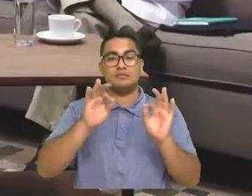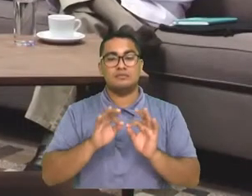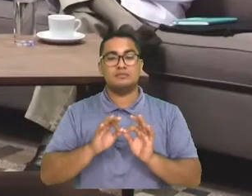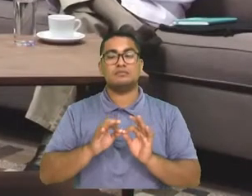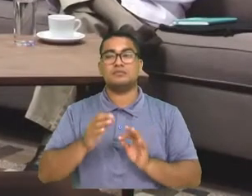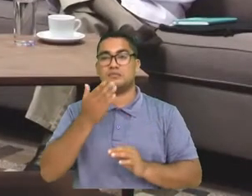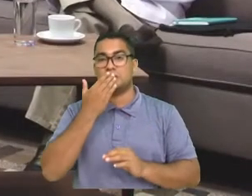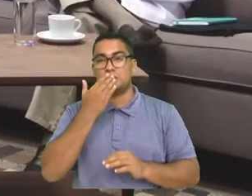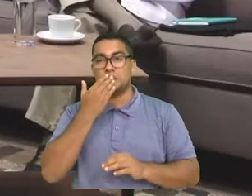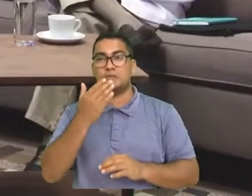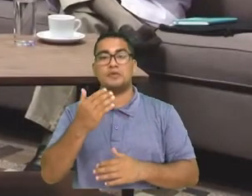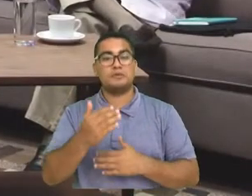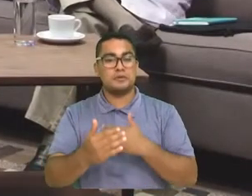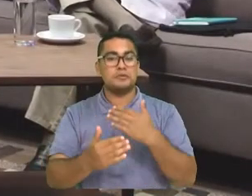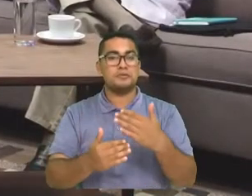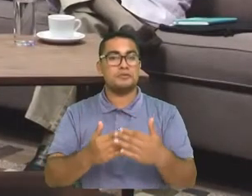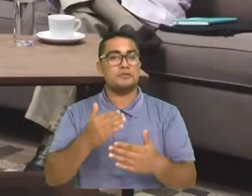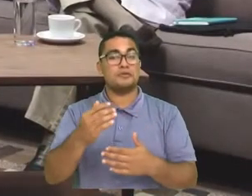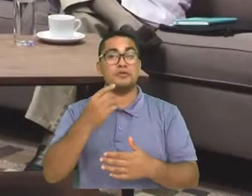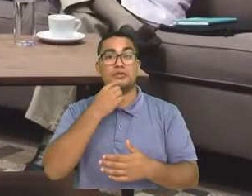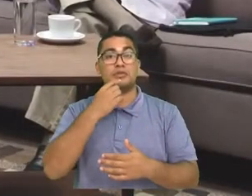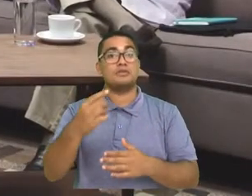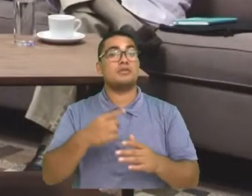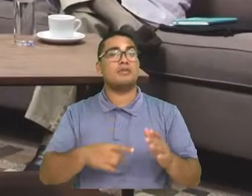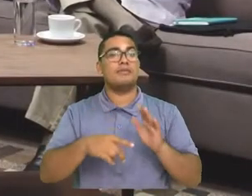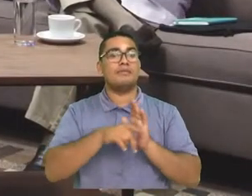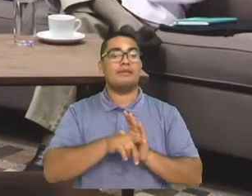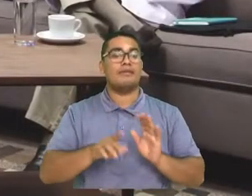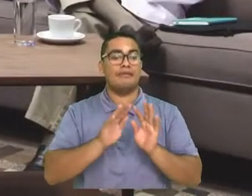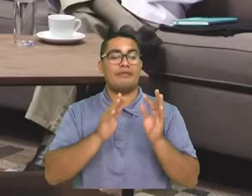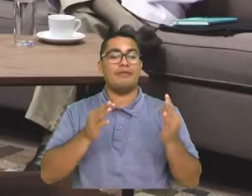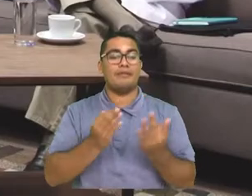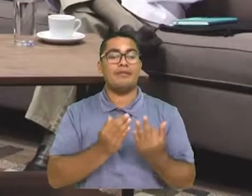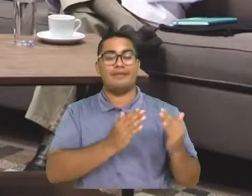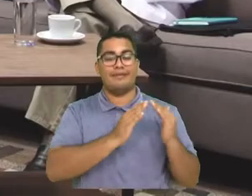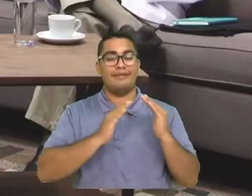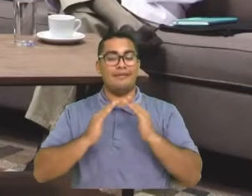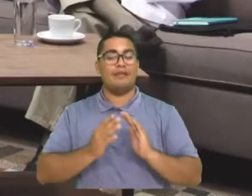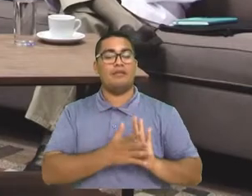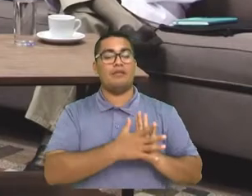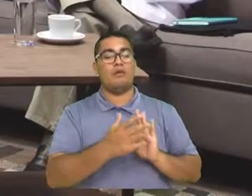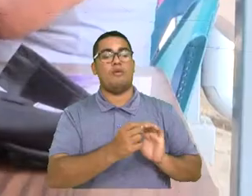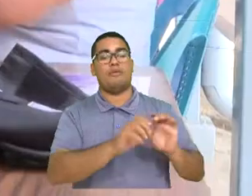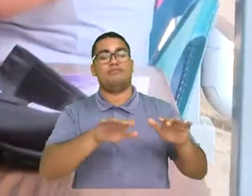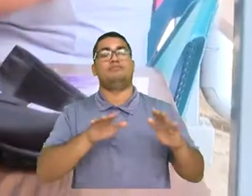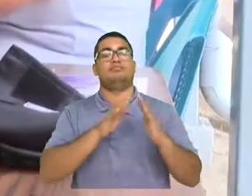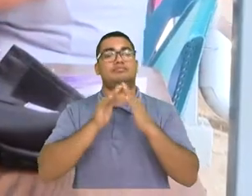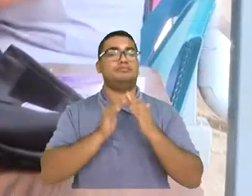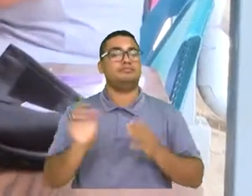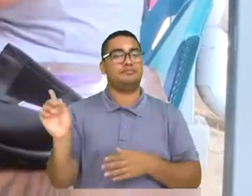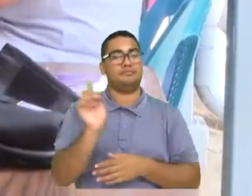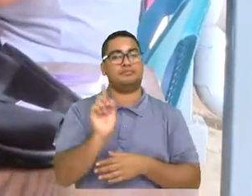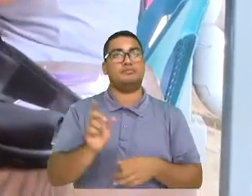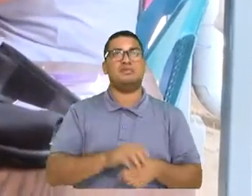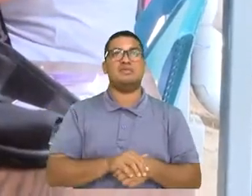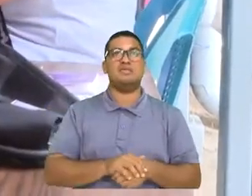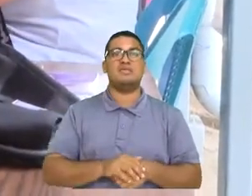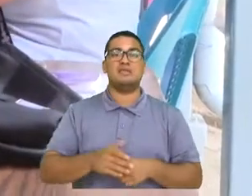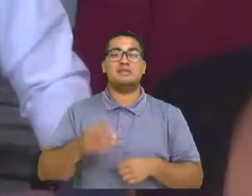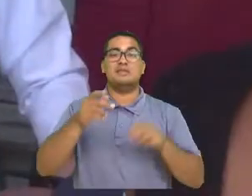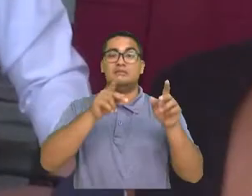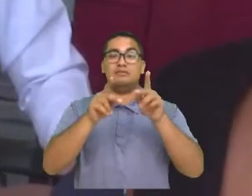ese proceso para no someter al riesgo ni a su familia, ni a su vecino, ni a su comunidad. Igualmente, la mortalidad por neumonía